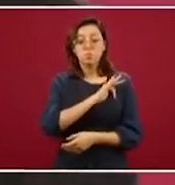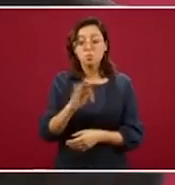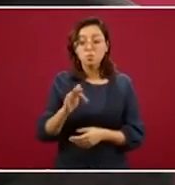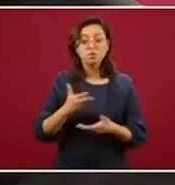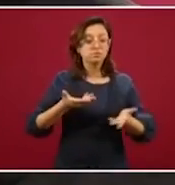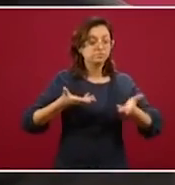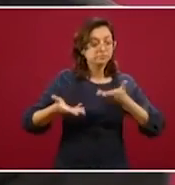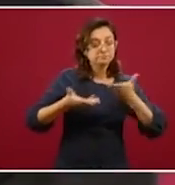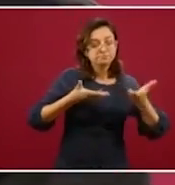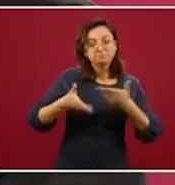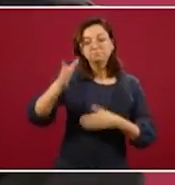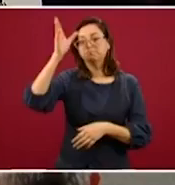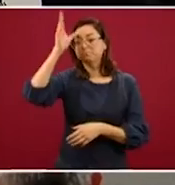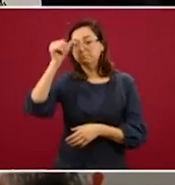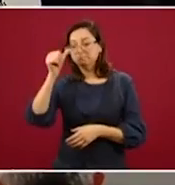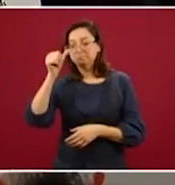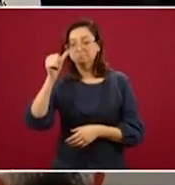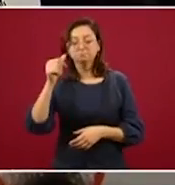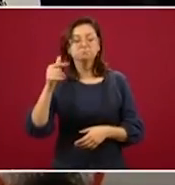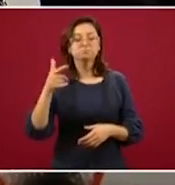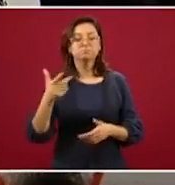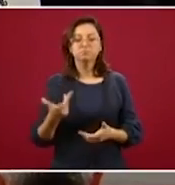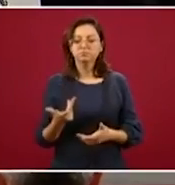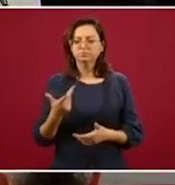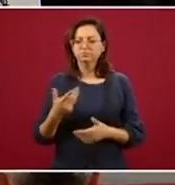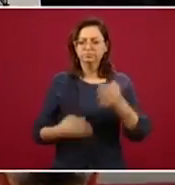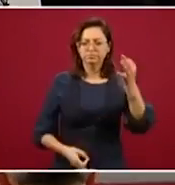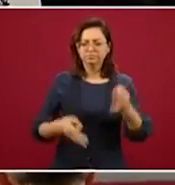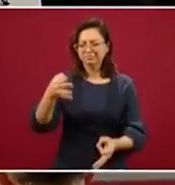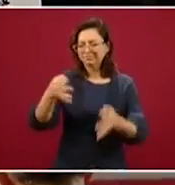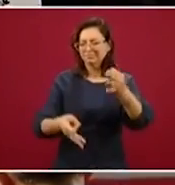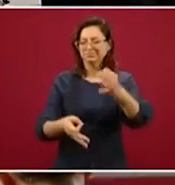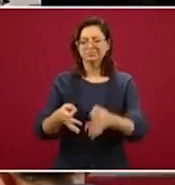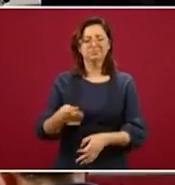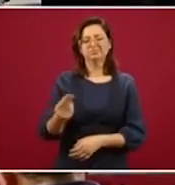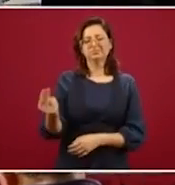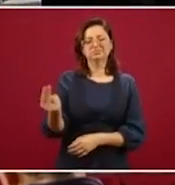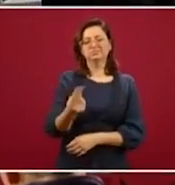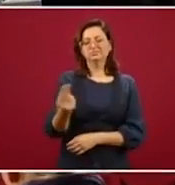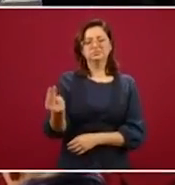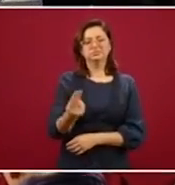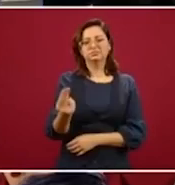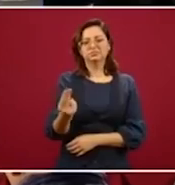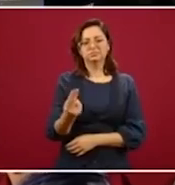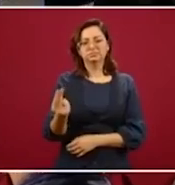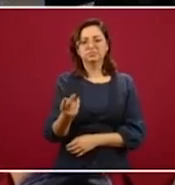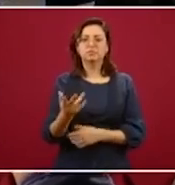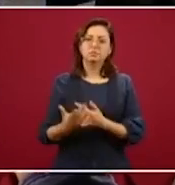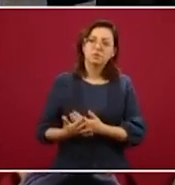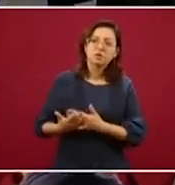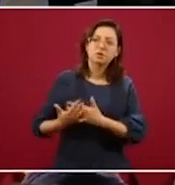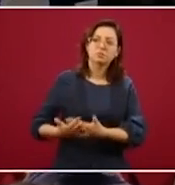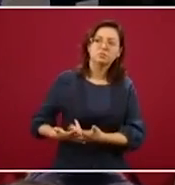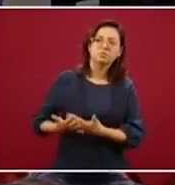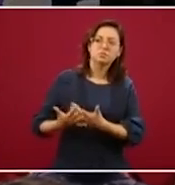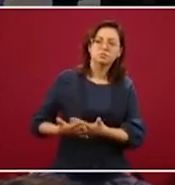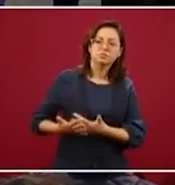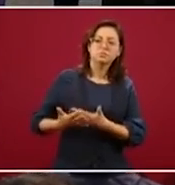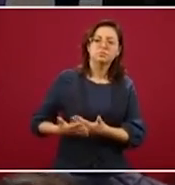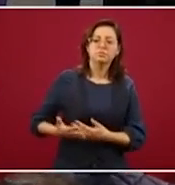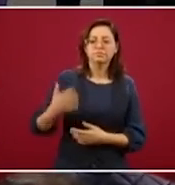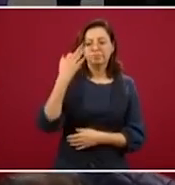a acuerdos sin necesidad de juicios, porque además es esperar